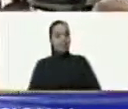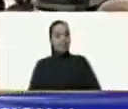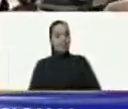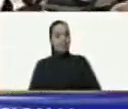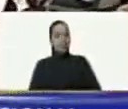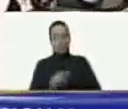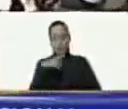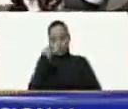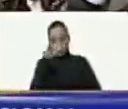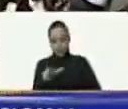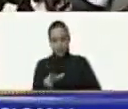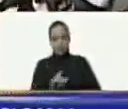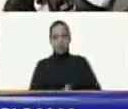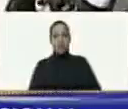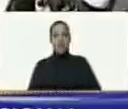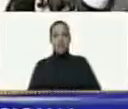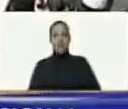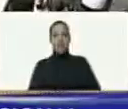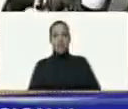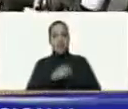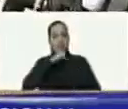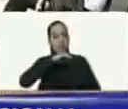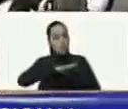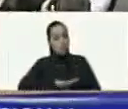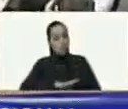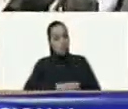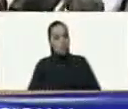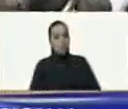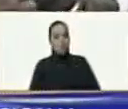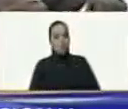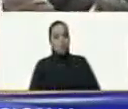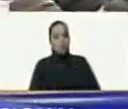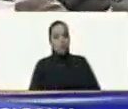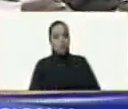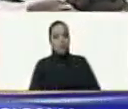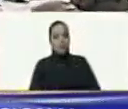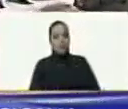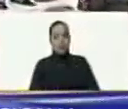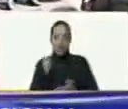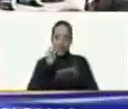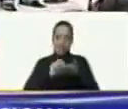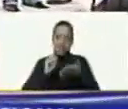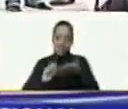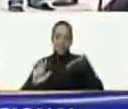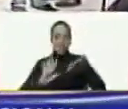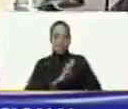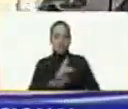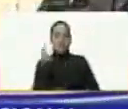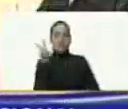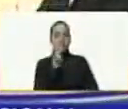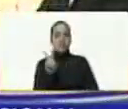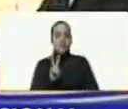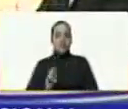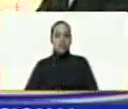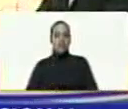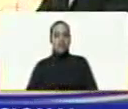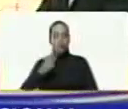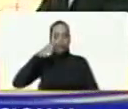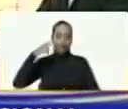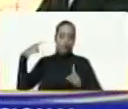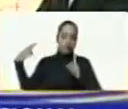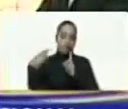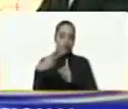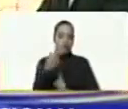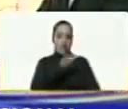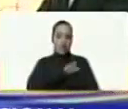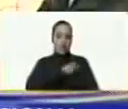Casal, es bueno que desde España se escriba sobre Venezuela desde la óptica